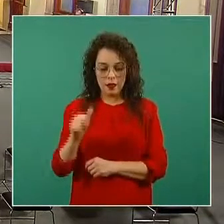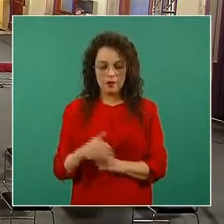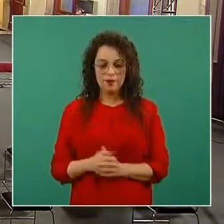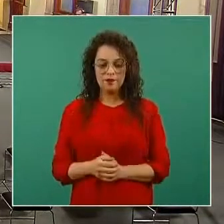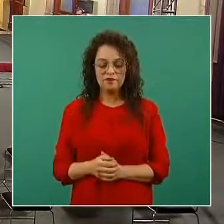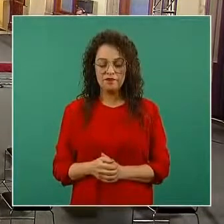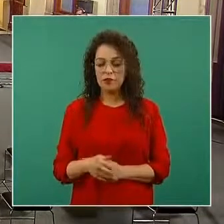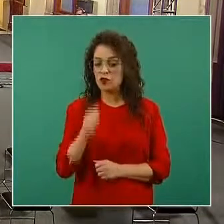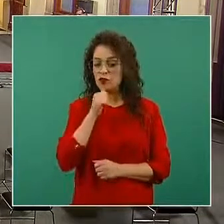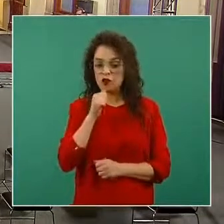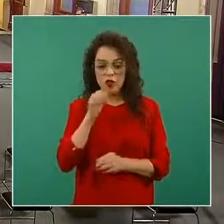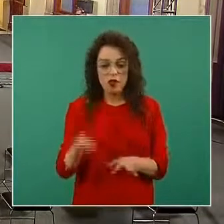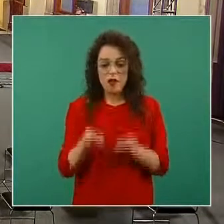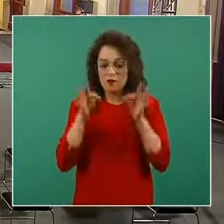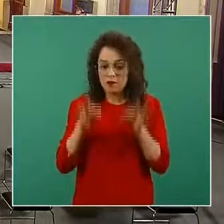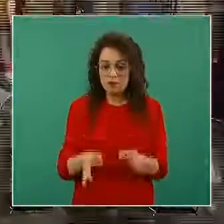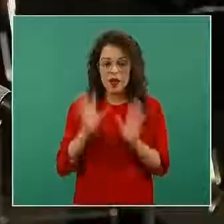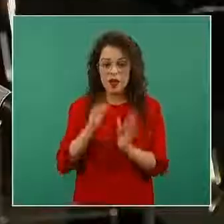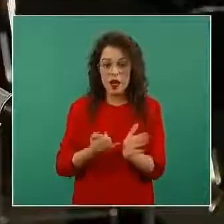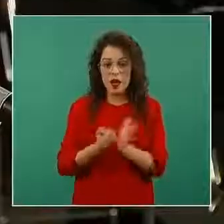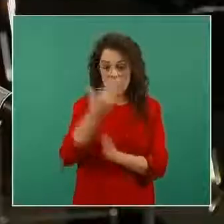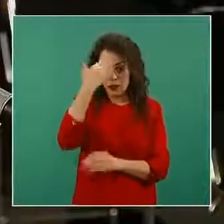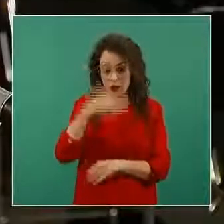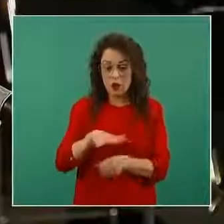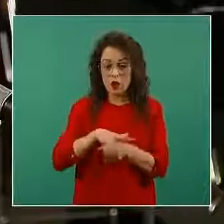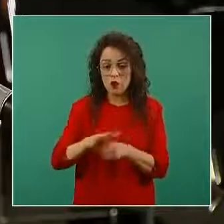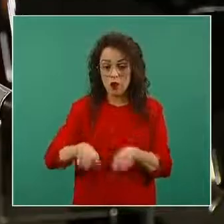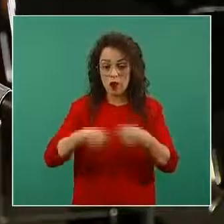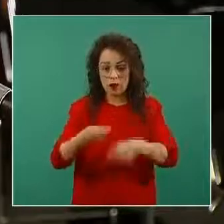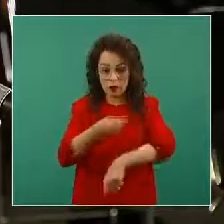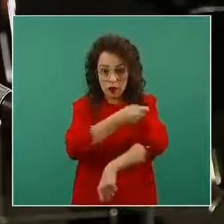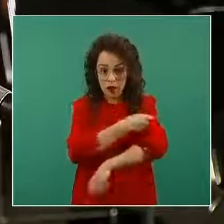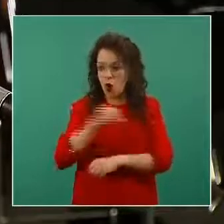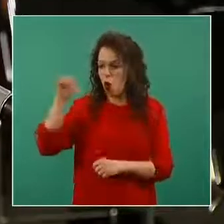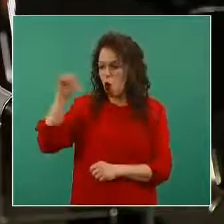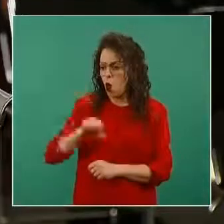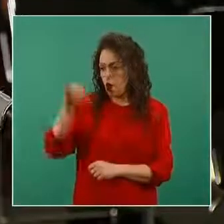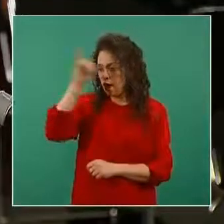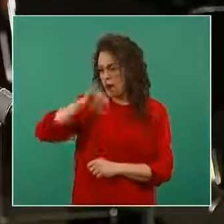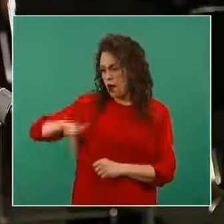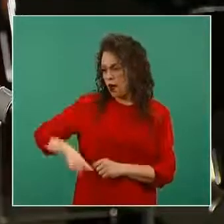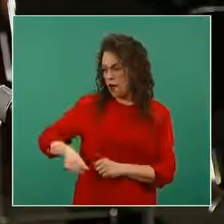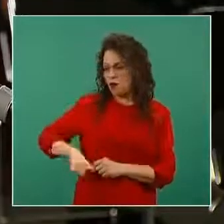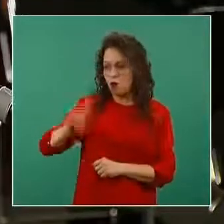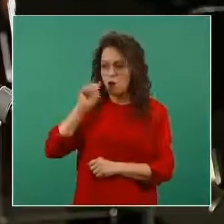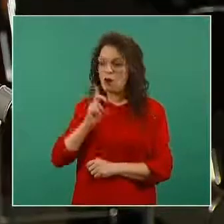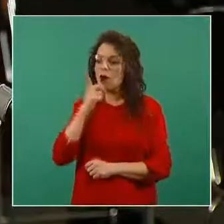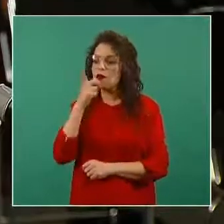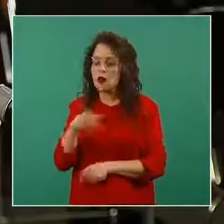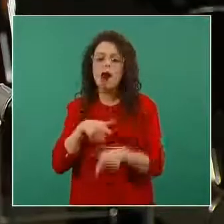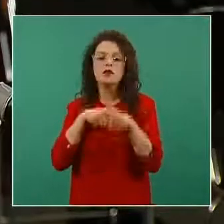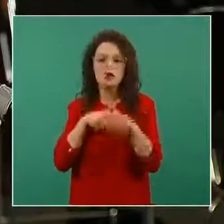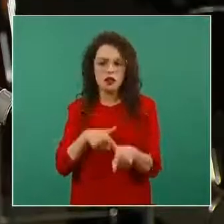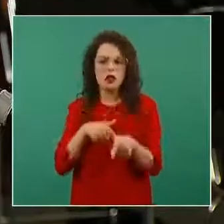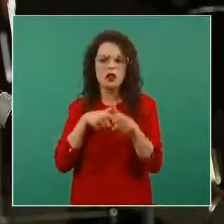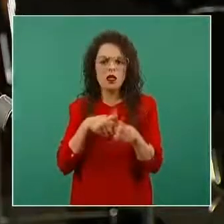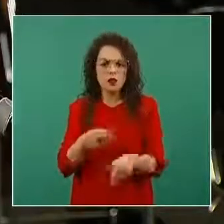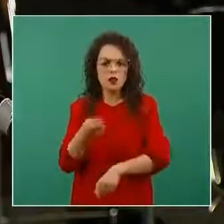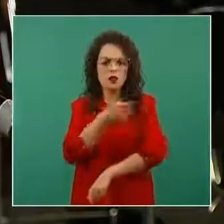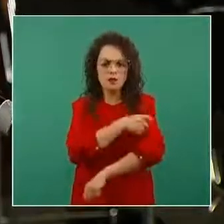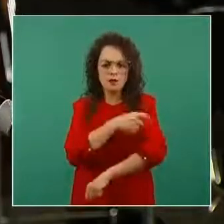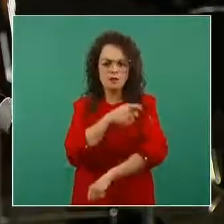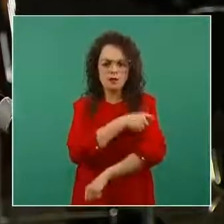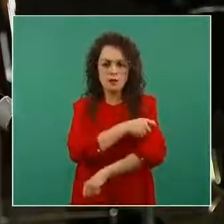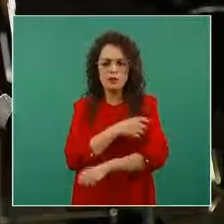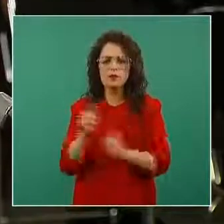están definidos cuáles? Hoy la jefa de gobierno decía que se iba a continuar con la vacunación a partir de la vacuna